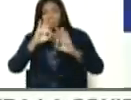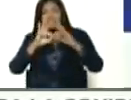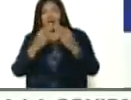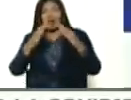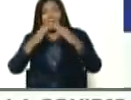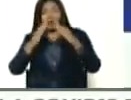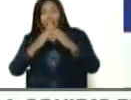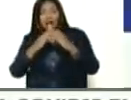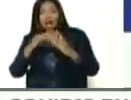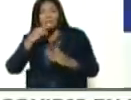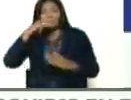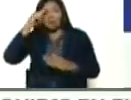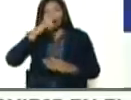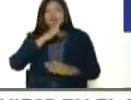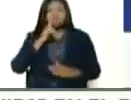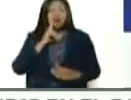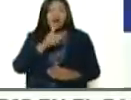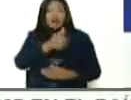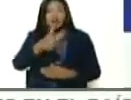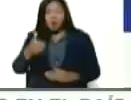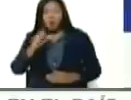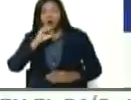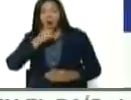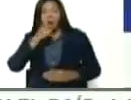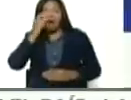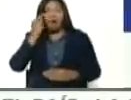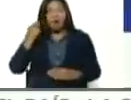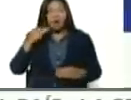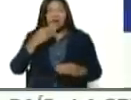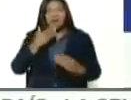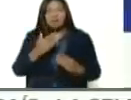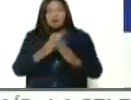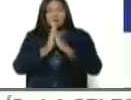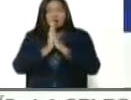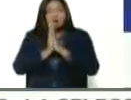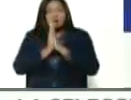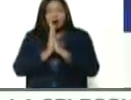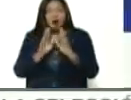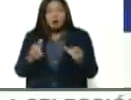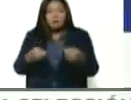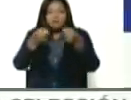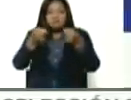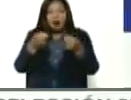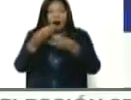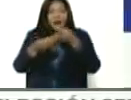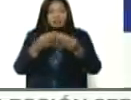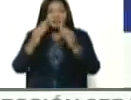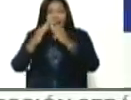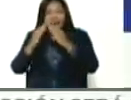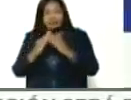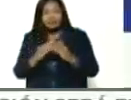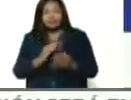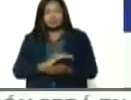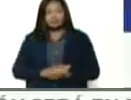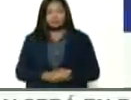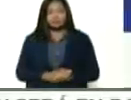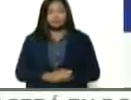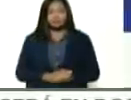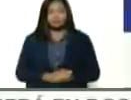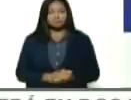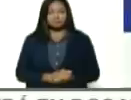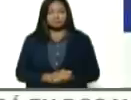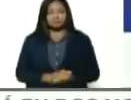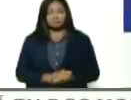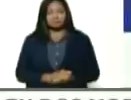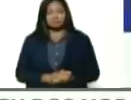padres y madres abuelos y abuelos les pido que tomen las riendas ahí en su hogar y